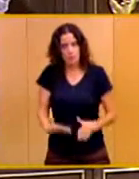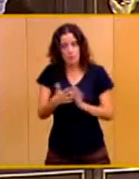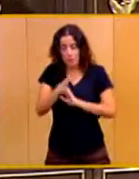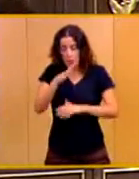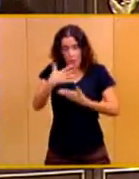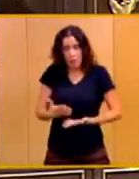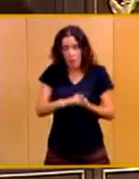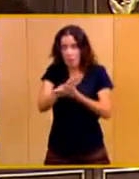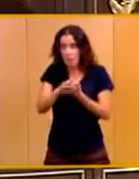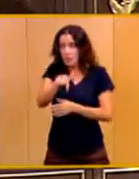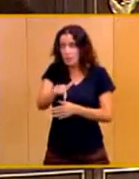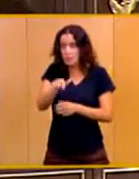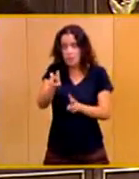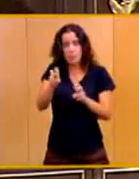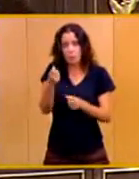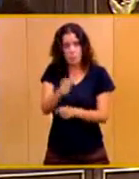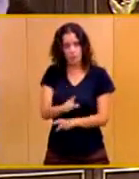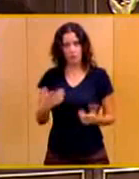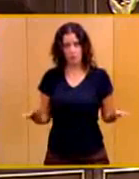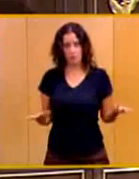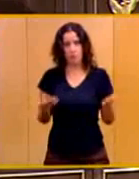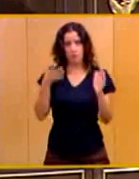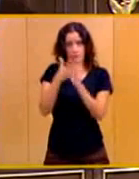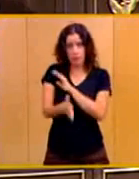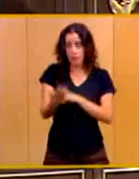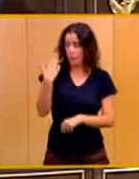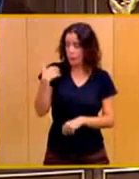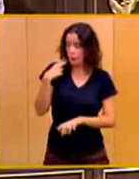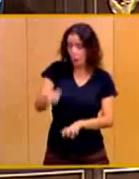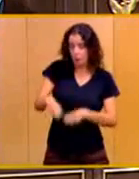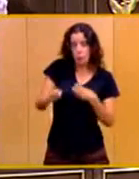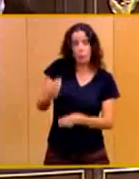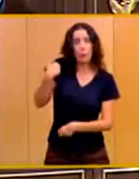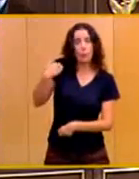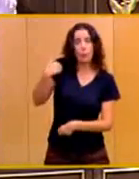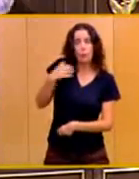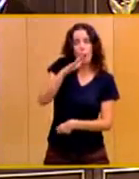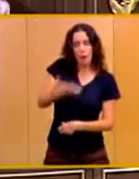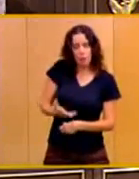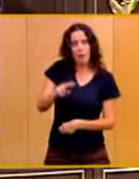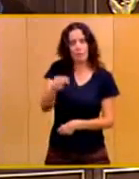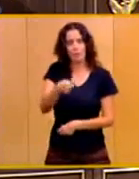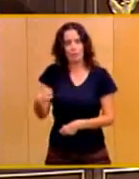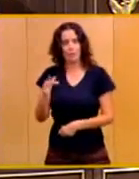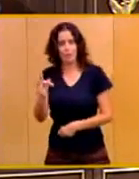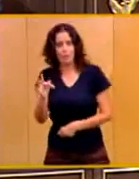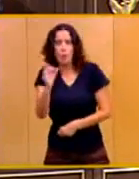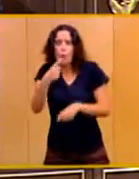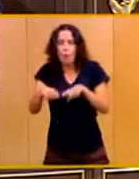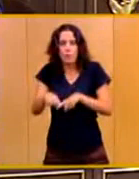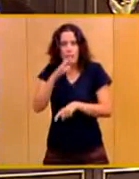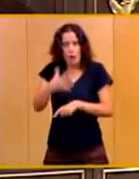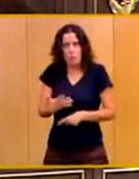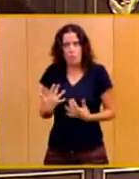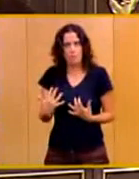de esto. Estarían dando frutos esas reformas y esas rectificaciones que tanto le apremian ahora,